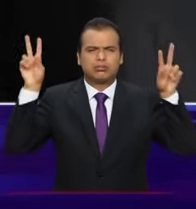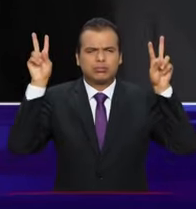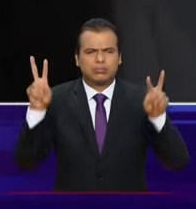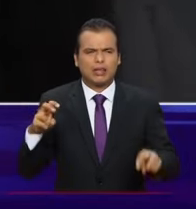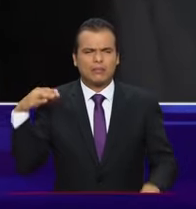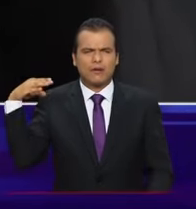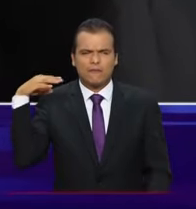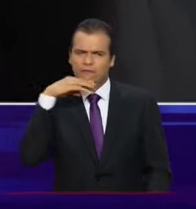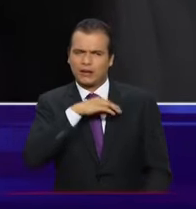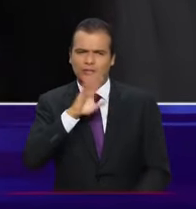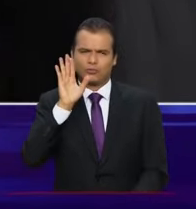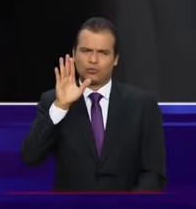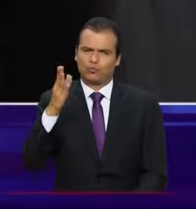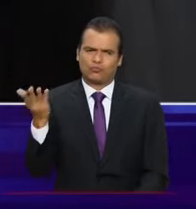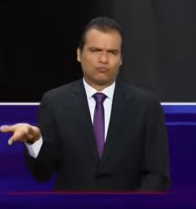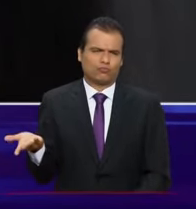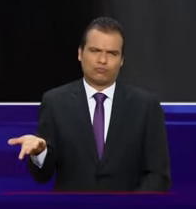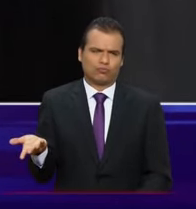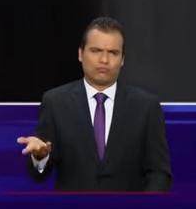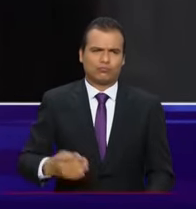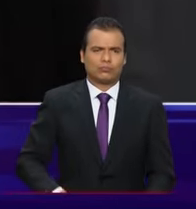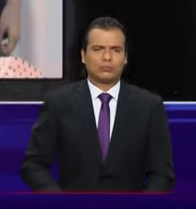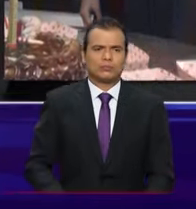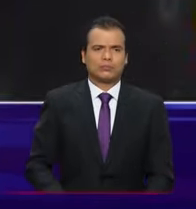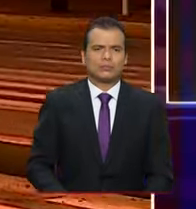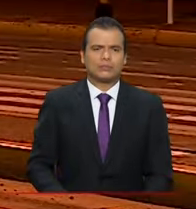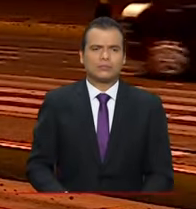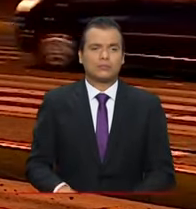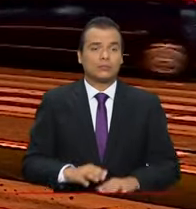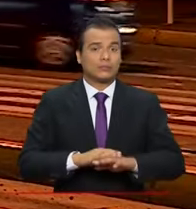verificada, especialmente en redes sociales.